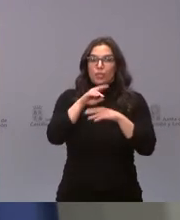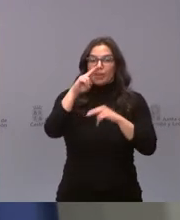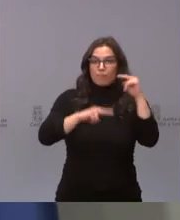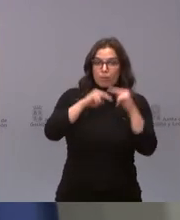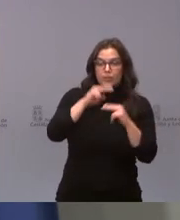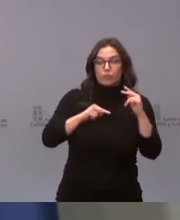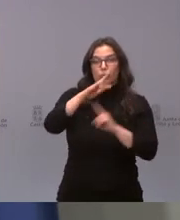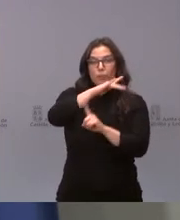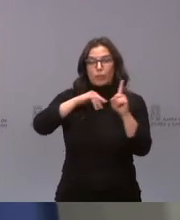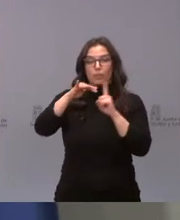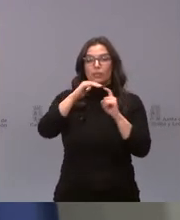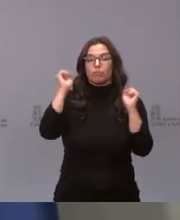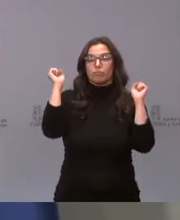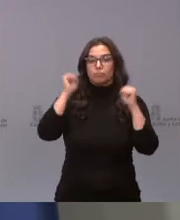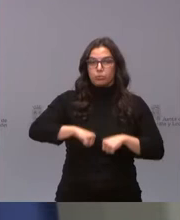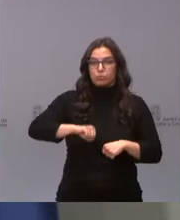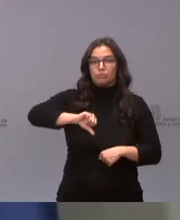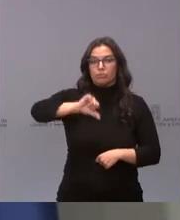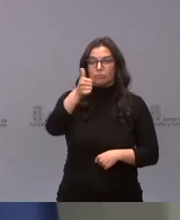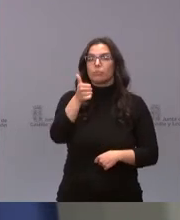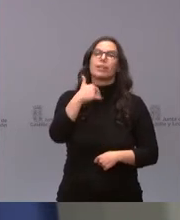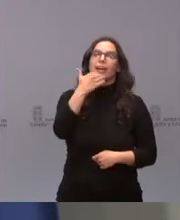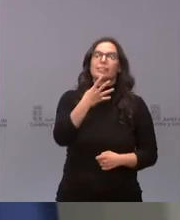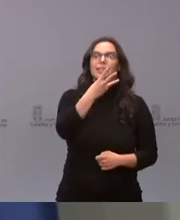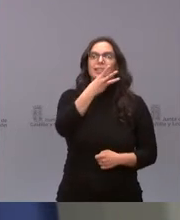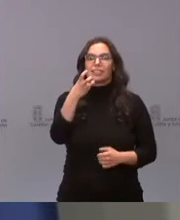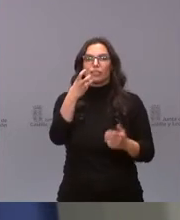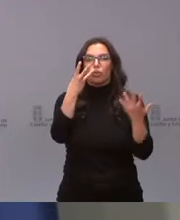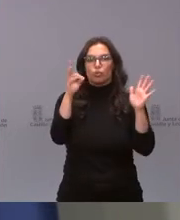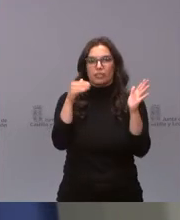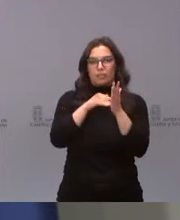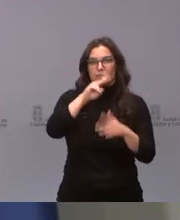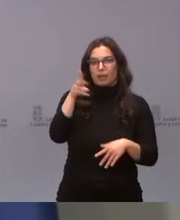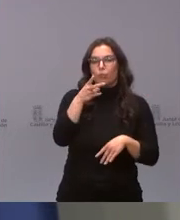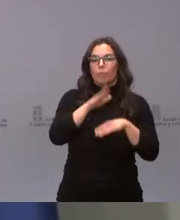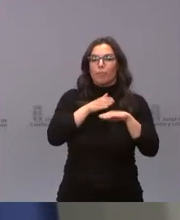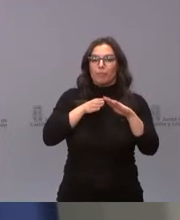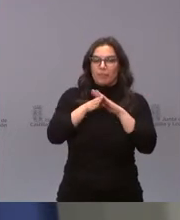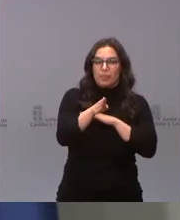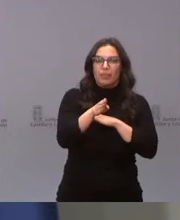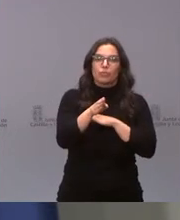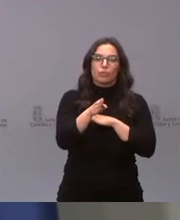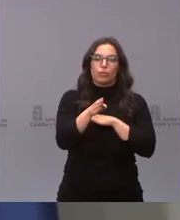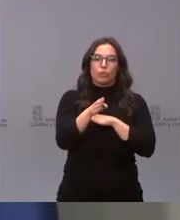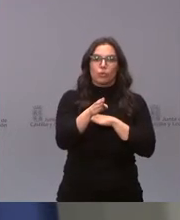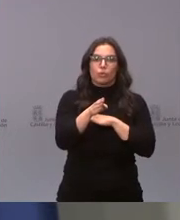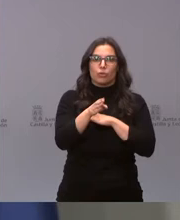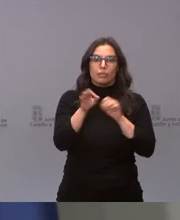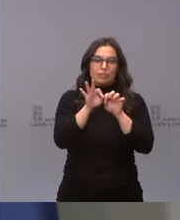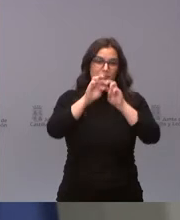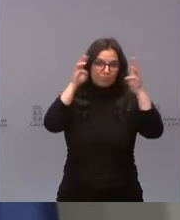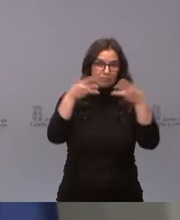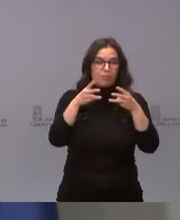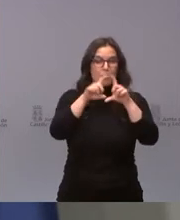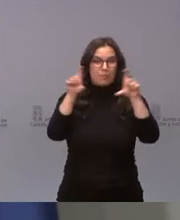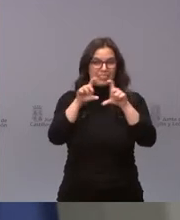y Medio Ambiente aprueba cerca de 380.000 euros para el acceso corporativo a Internet,